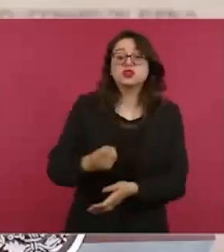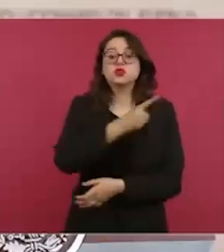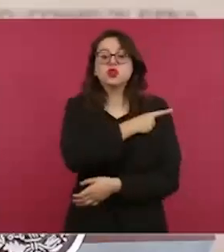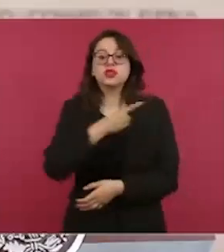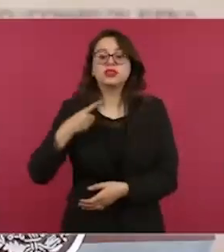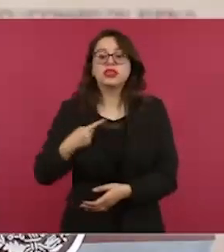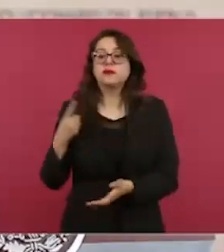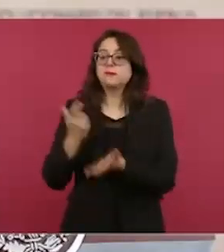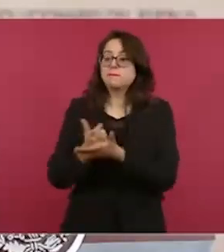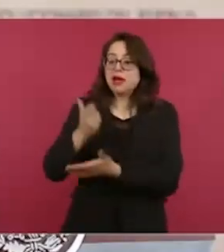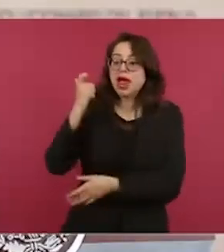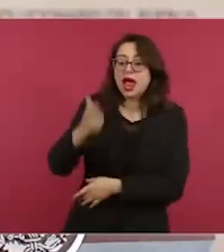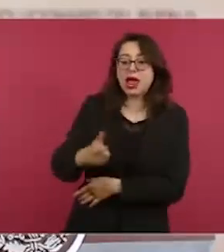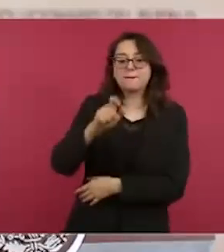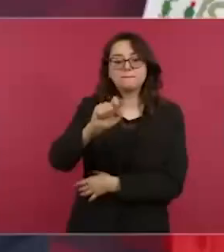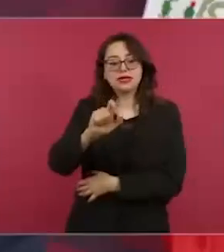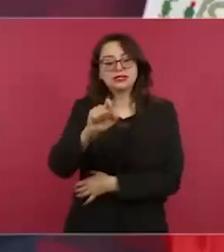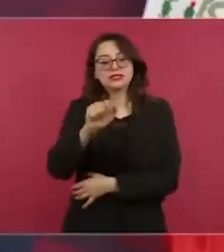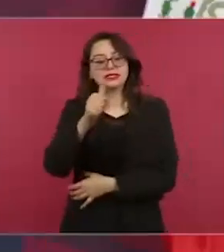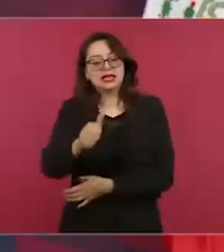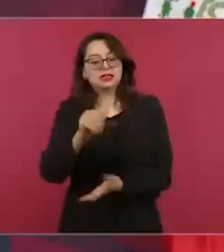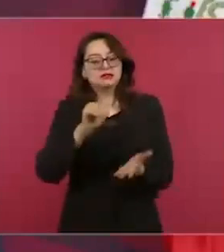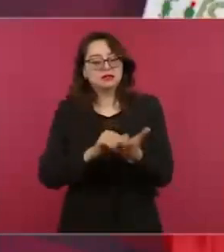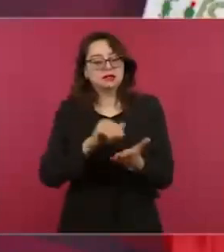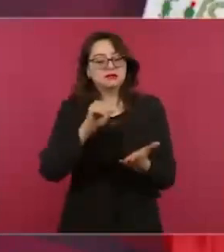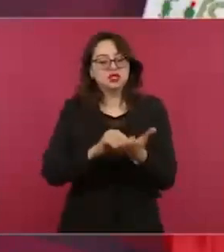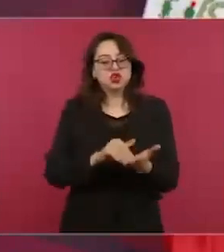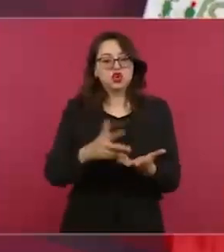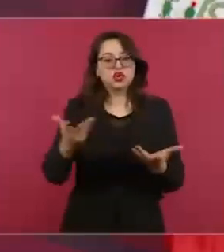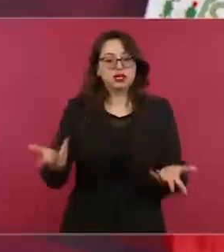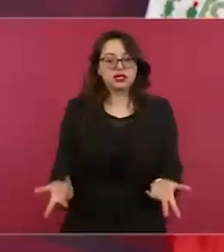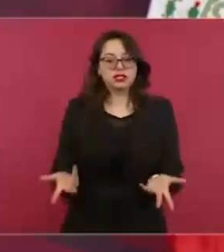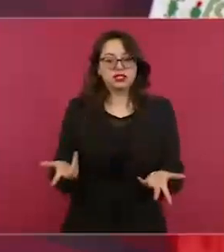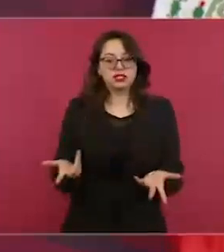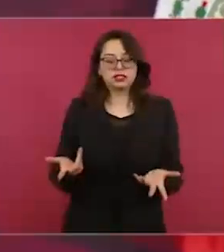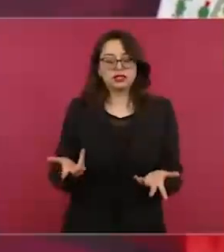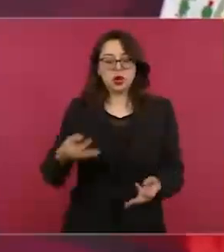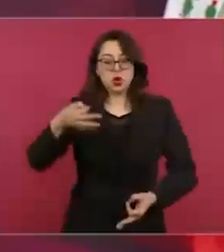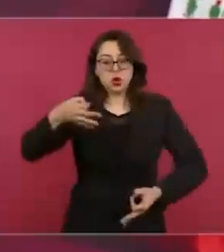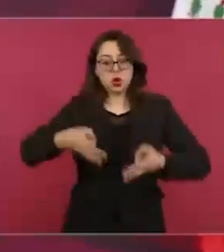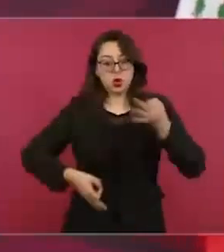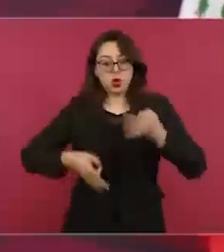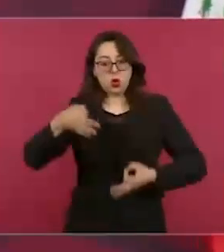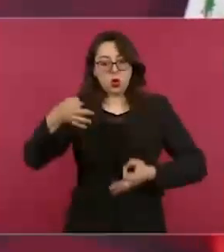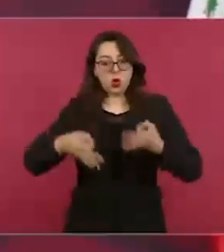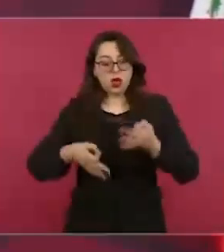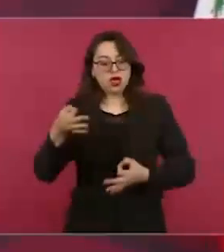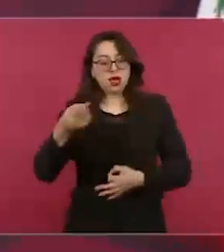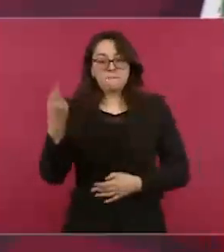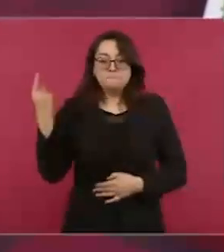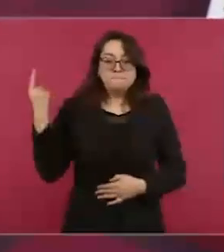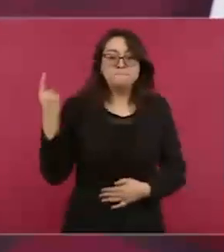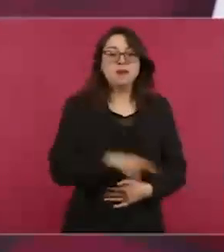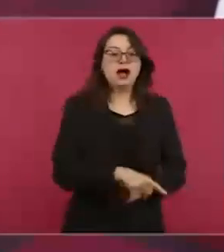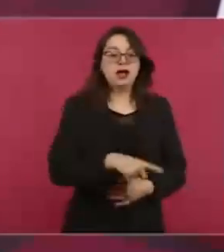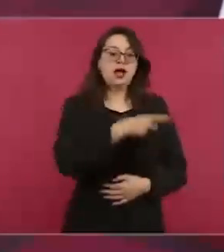de 26 mil millones. La autoridad competente en este caso, el Poder Judicial, tiene que